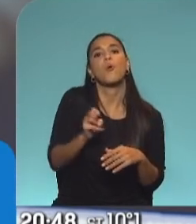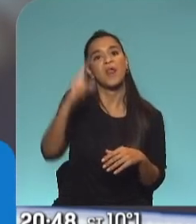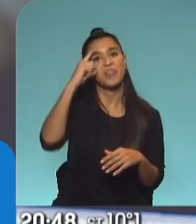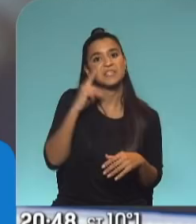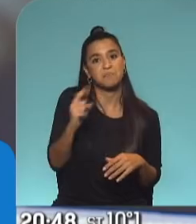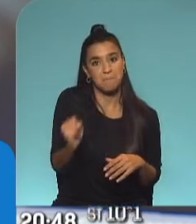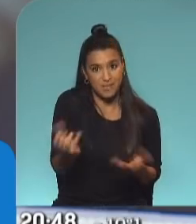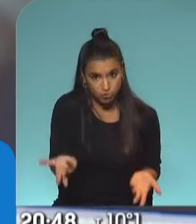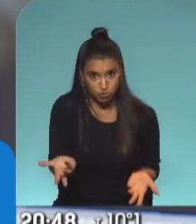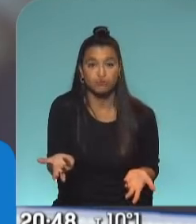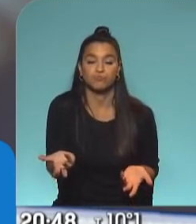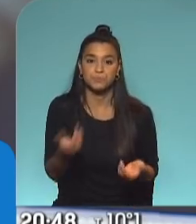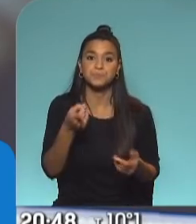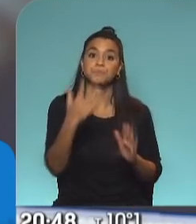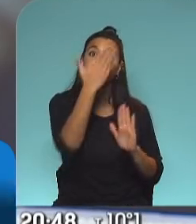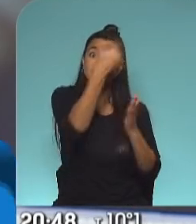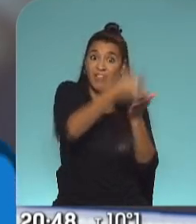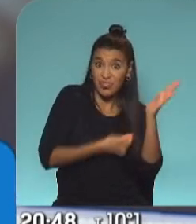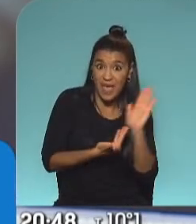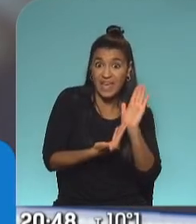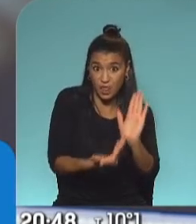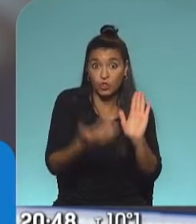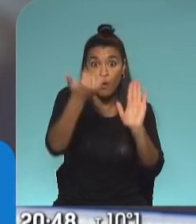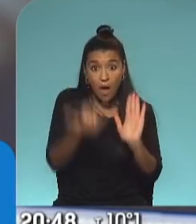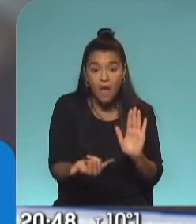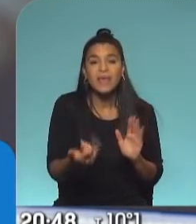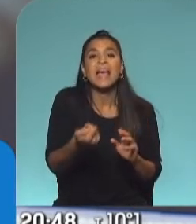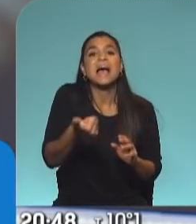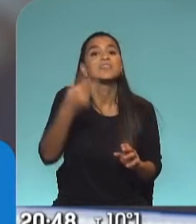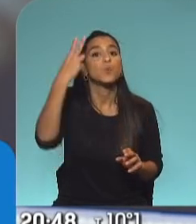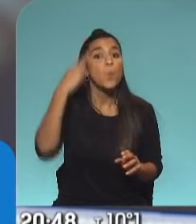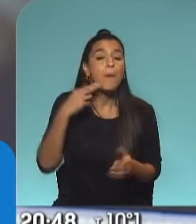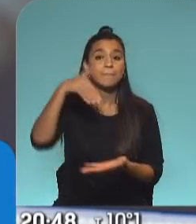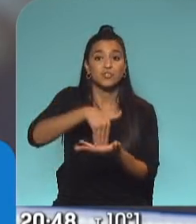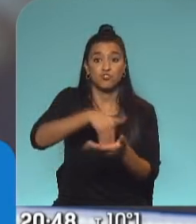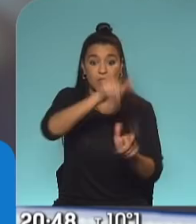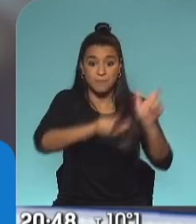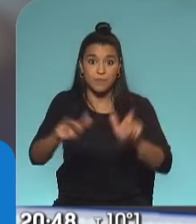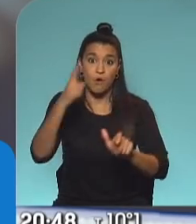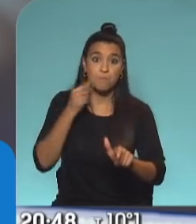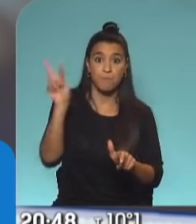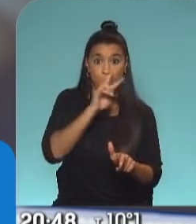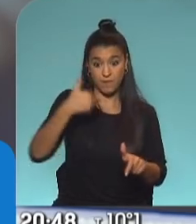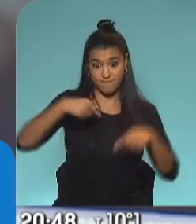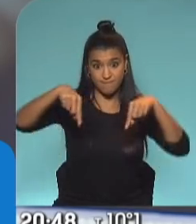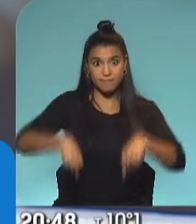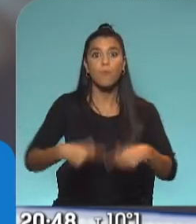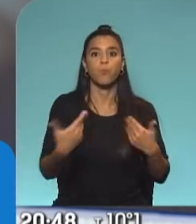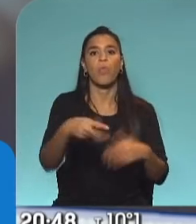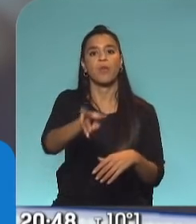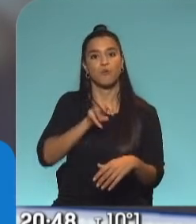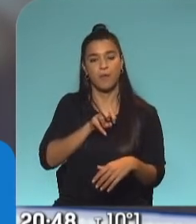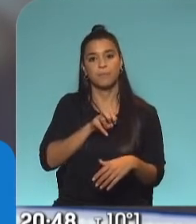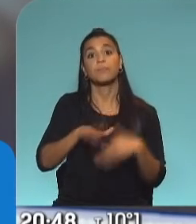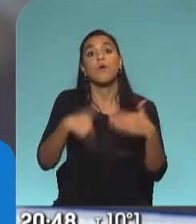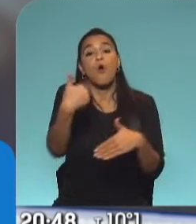Y ese decreto, bueno, se instrumentó y casi 9 millones de argentinos y argentinas accedieron a esta prestación. Después volvió